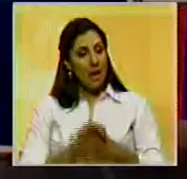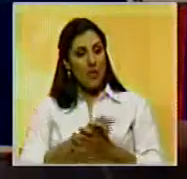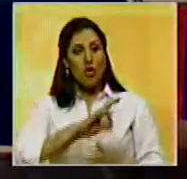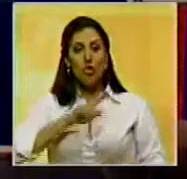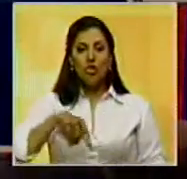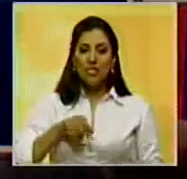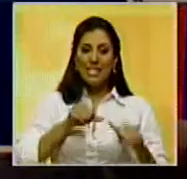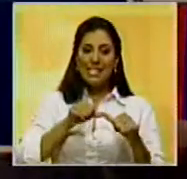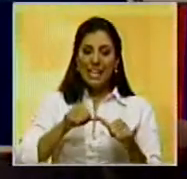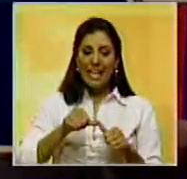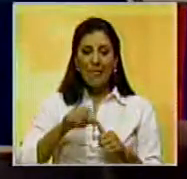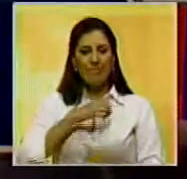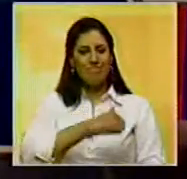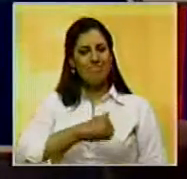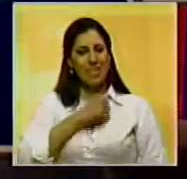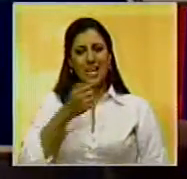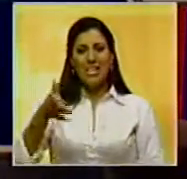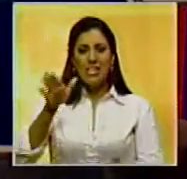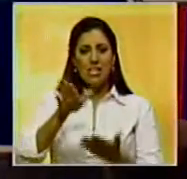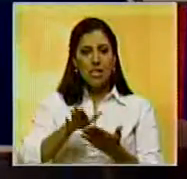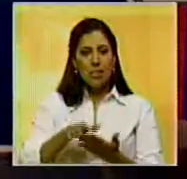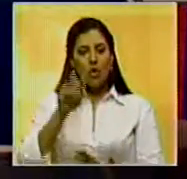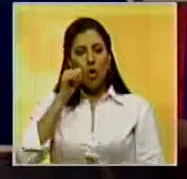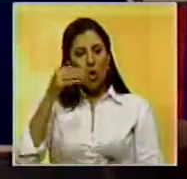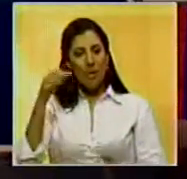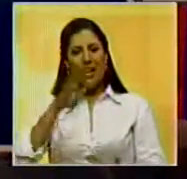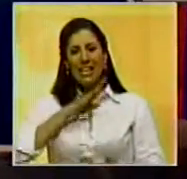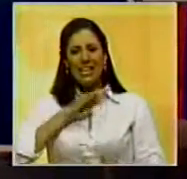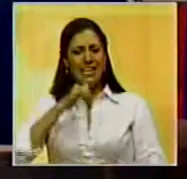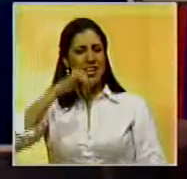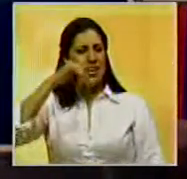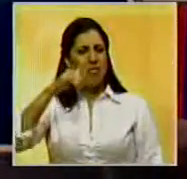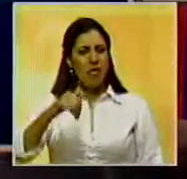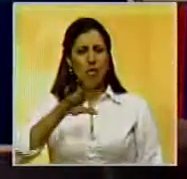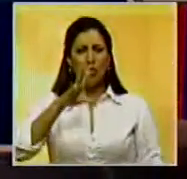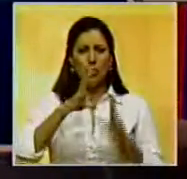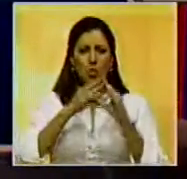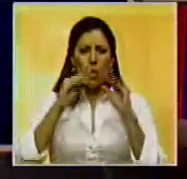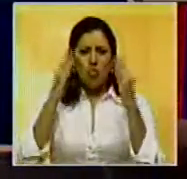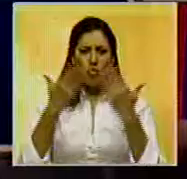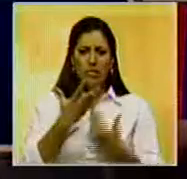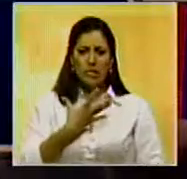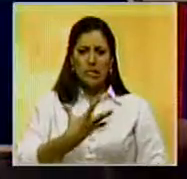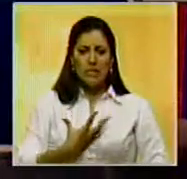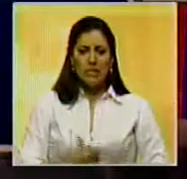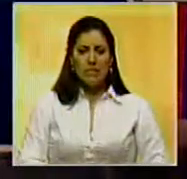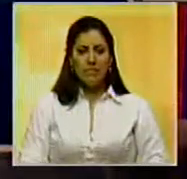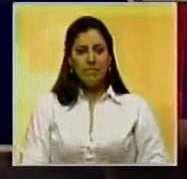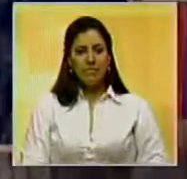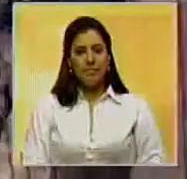Amigos, nosotros continuamos con el lamentable fallecimiento de Juan Gabriel, que ha sido una noticia que ha conmovido al mundo.